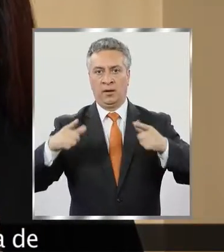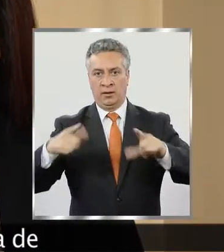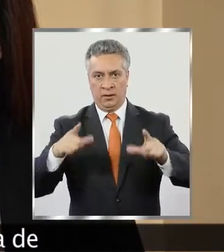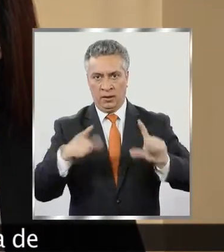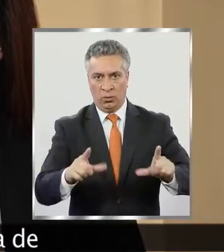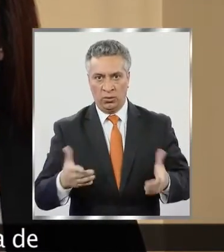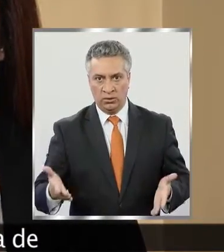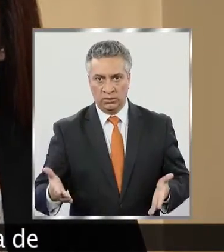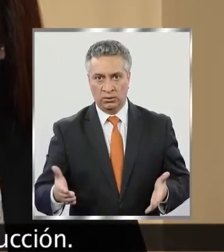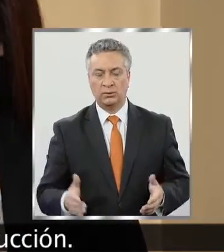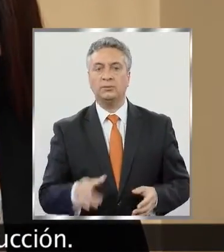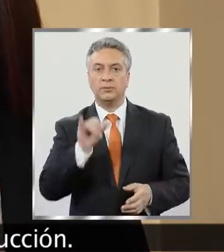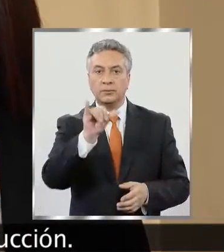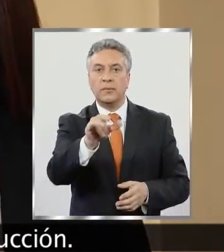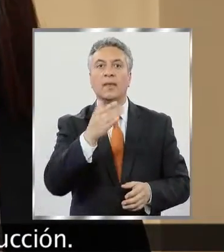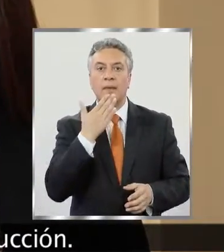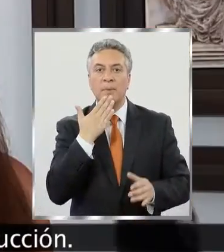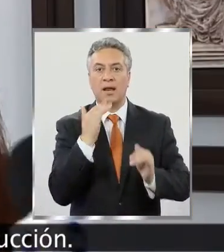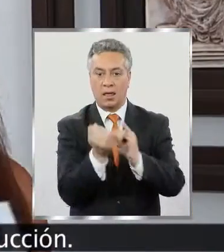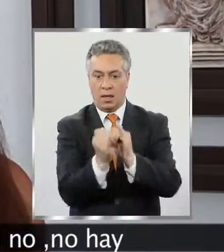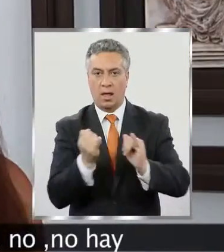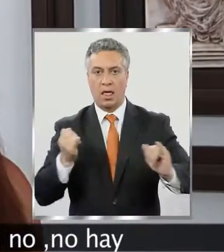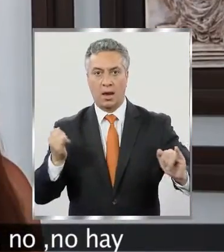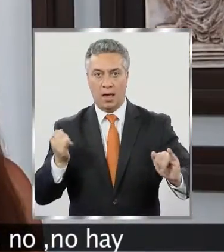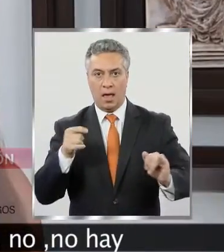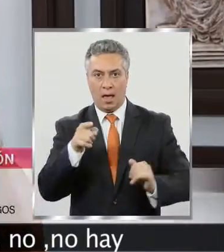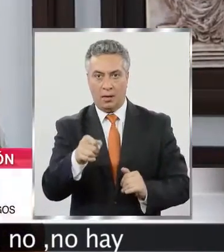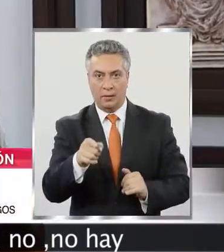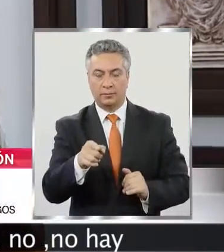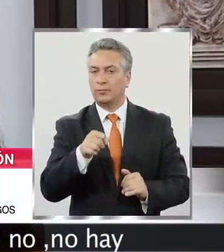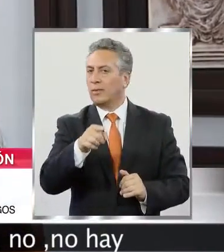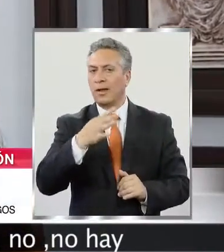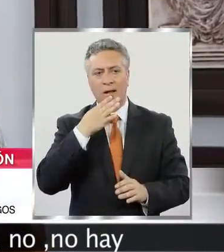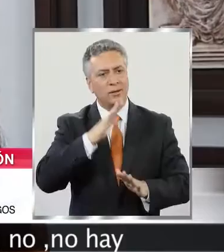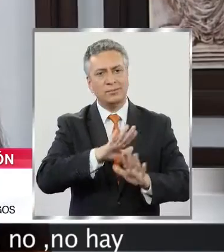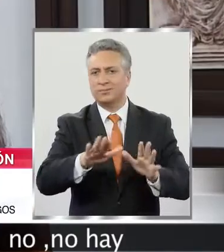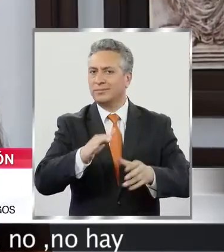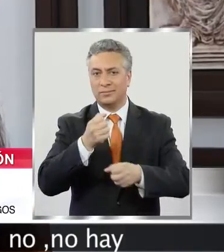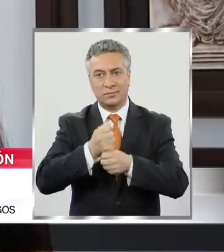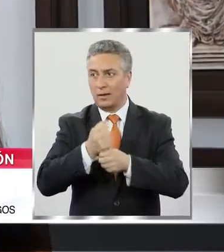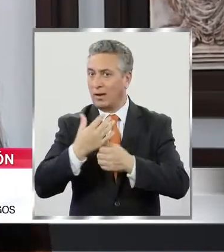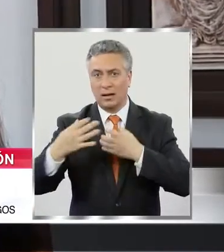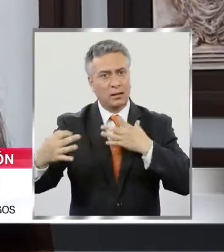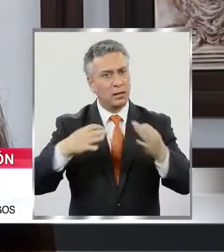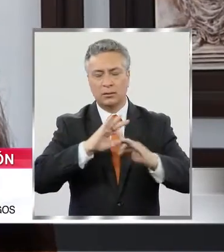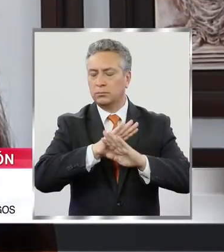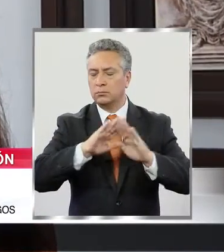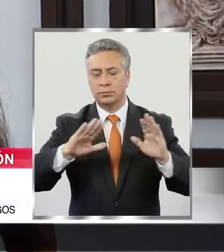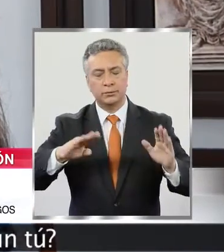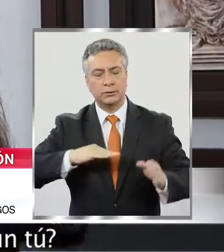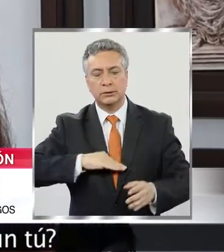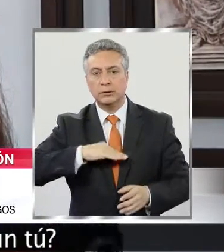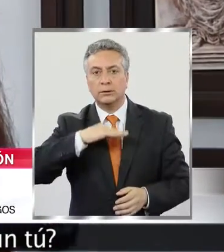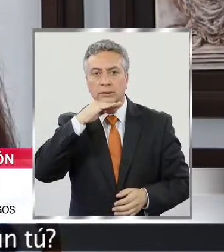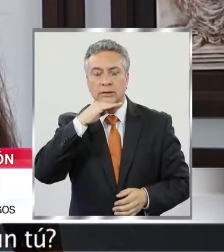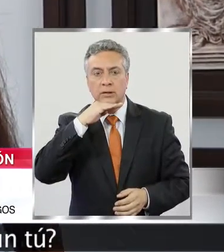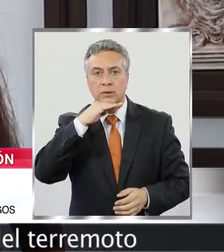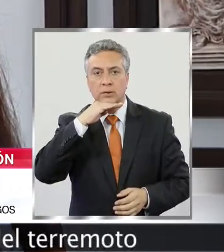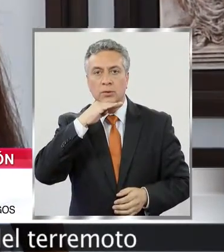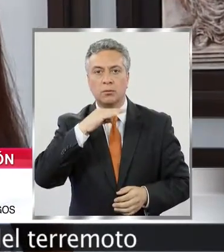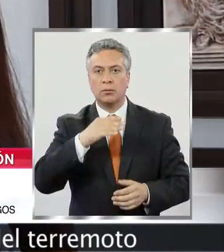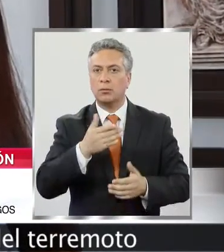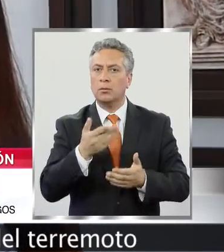tema de la ingeniería en construcción. No, está totalmente copado. No hay para nada. ¿Por qué se copó